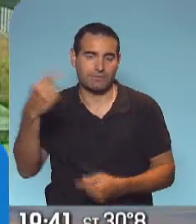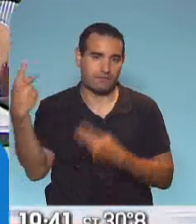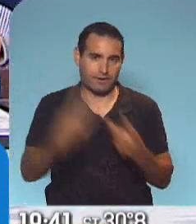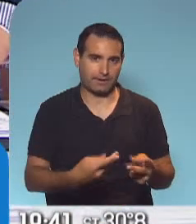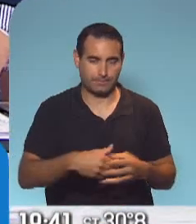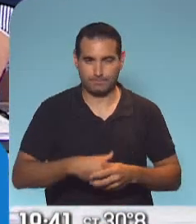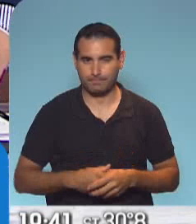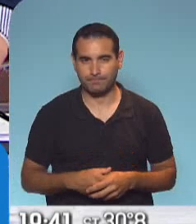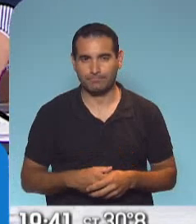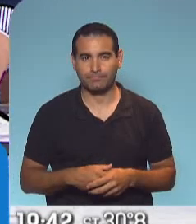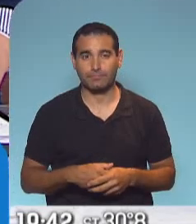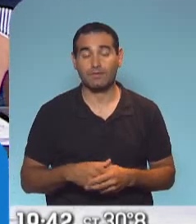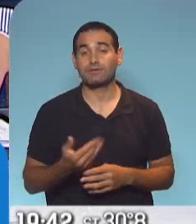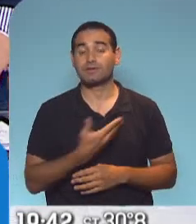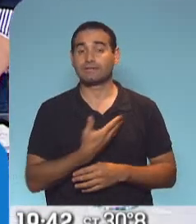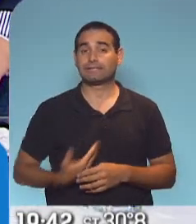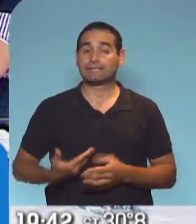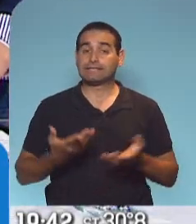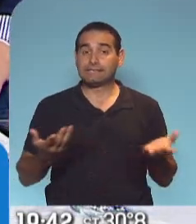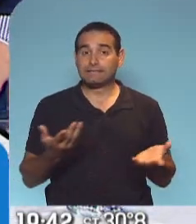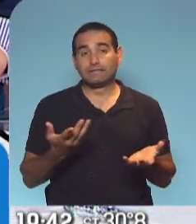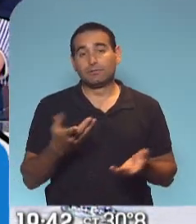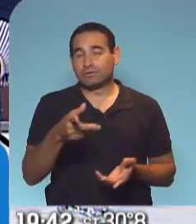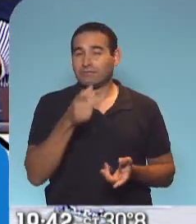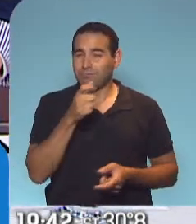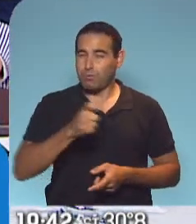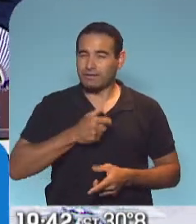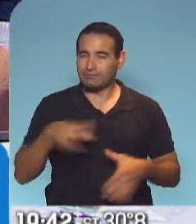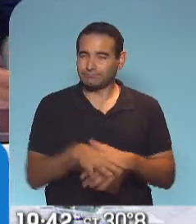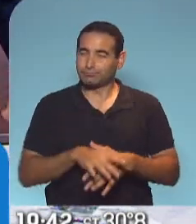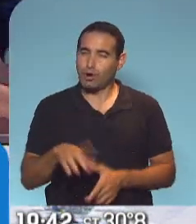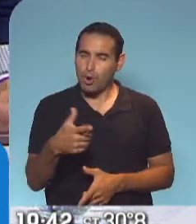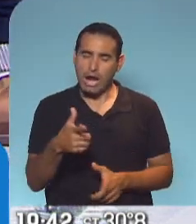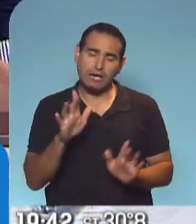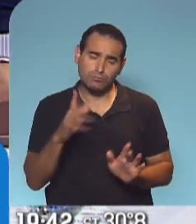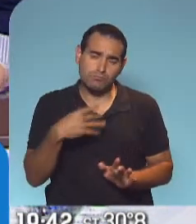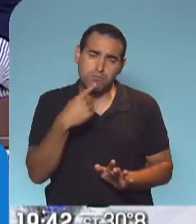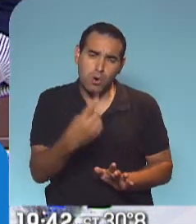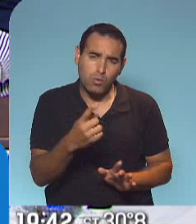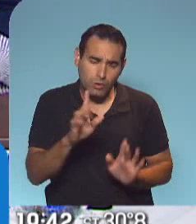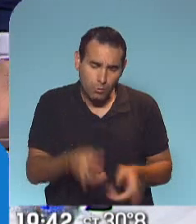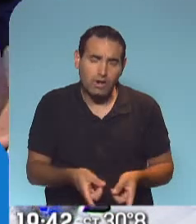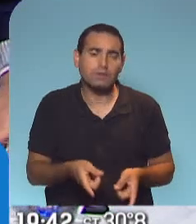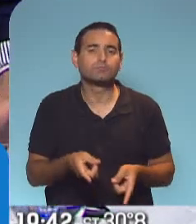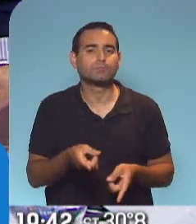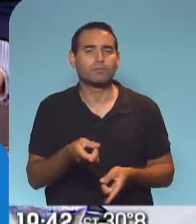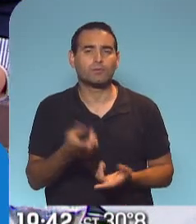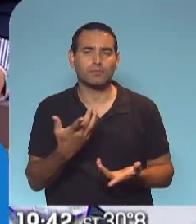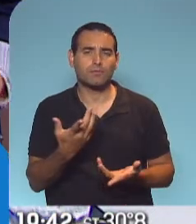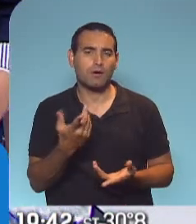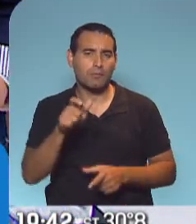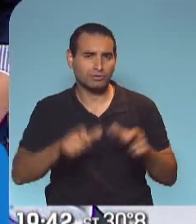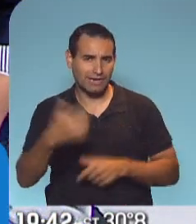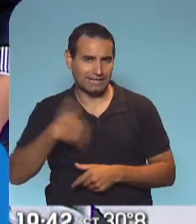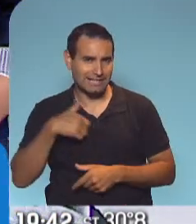fechas. Presidente, probablemente no tenga una respuesta concreta tal vez a esta pregunta porque es muy pronto. Hay una ayuda para los argentinos